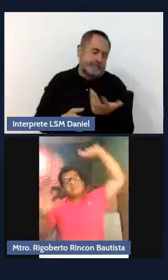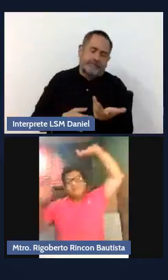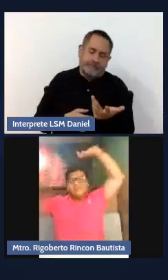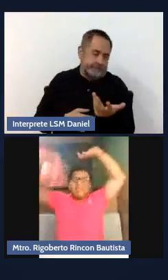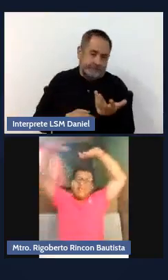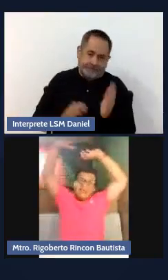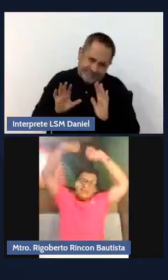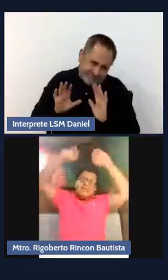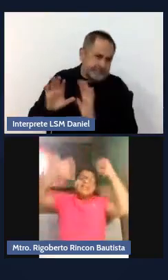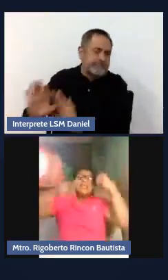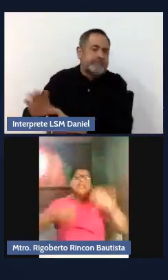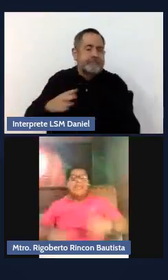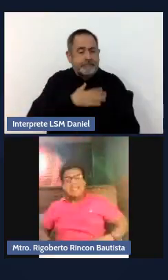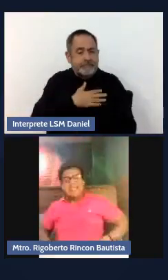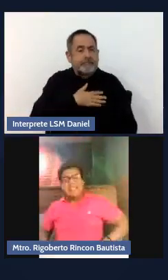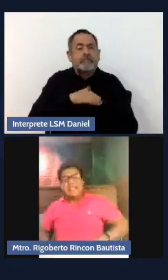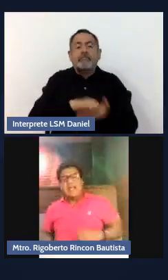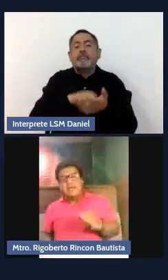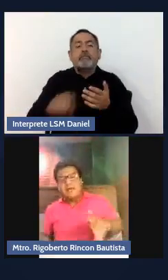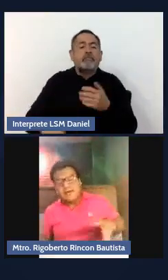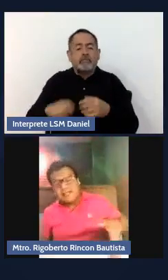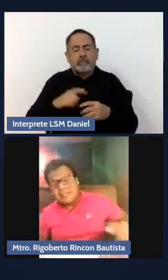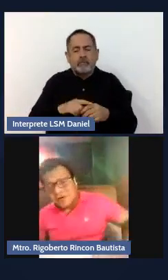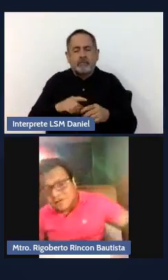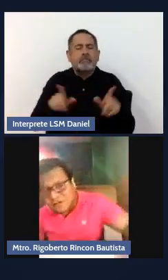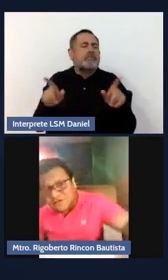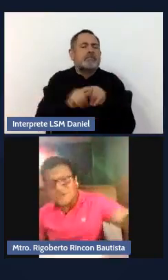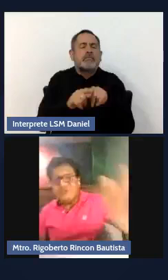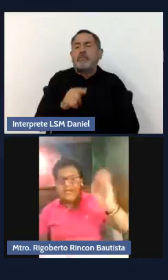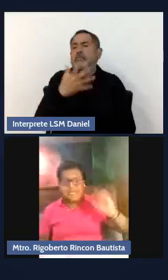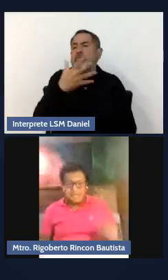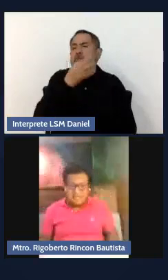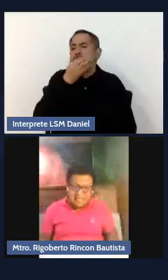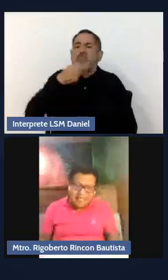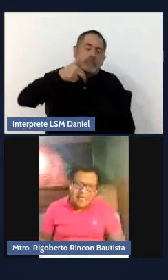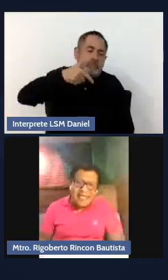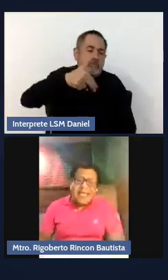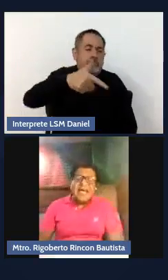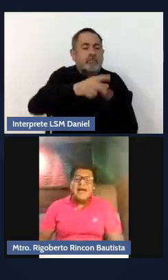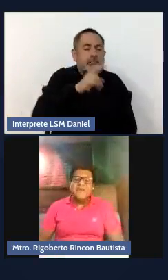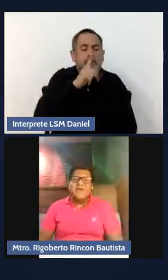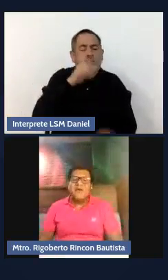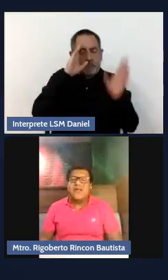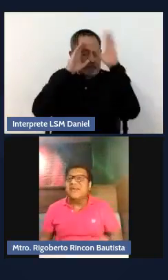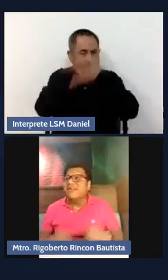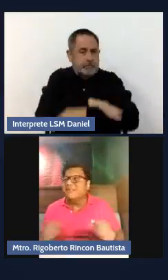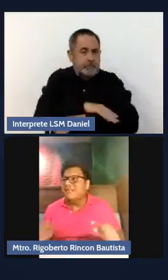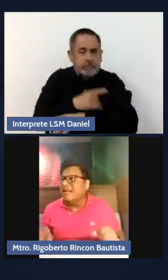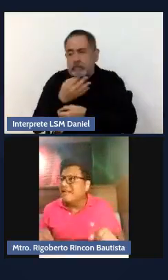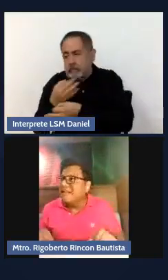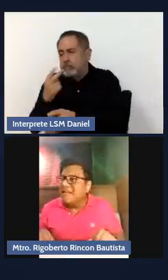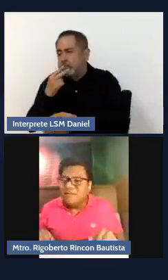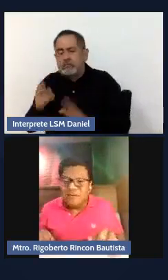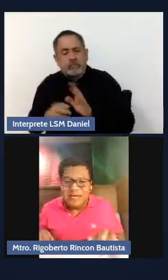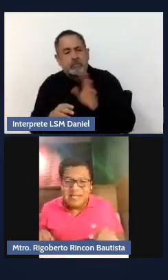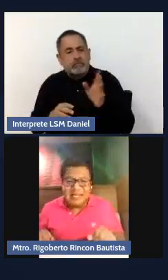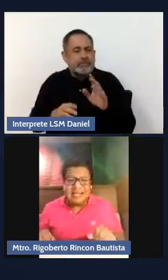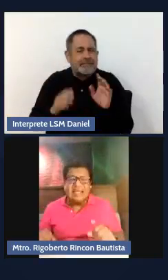estiro, a lo mejor 5 minutos para caminar, a lo mejor voy a la